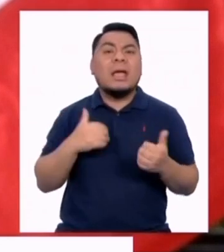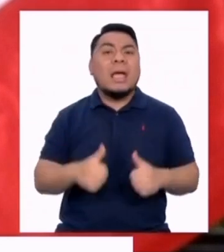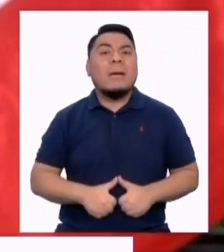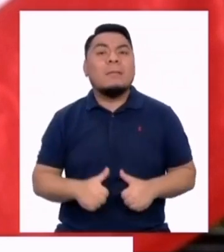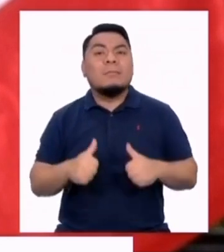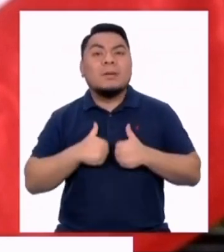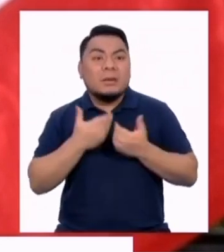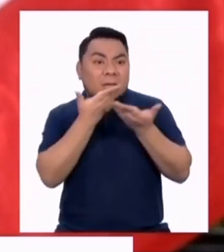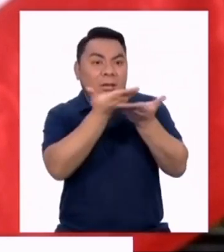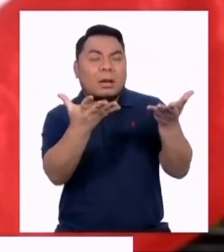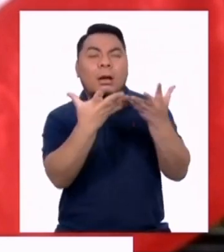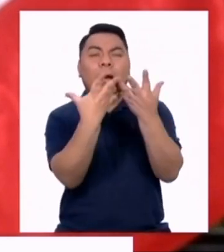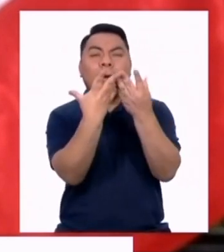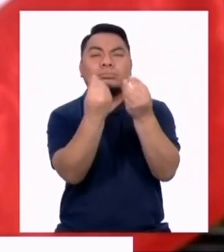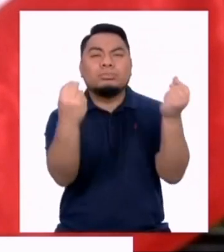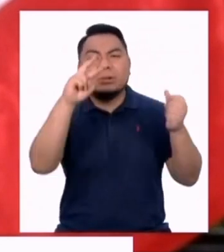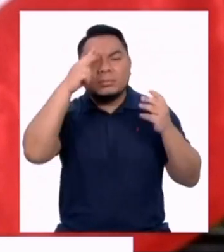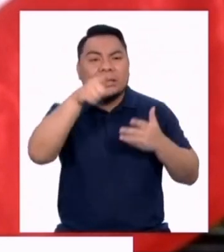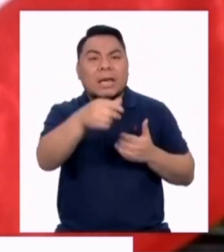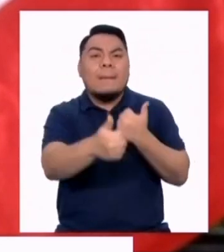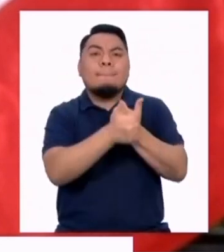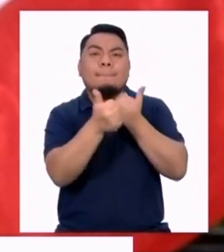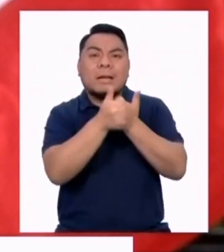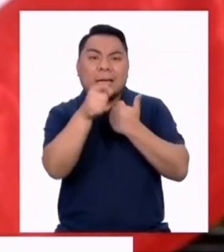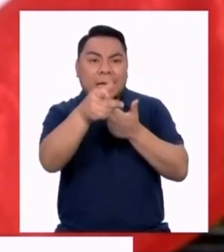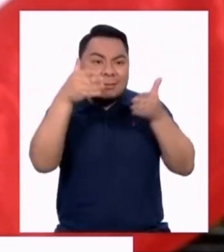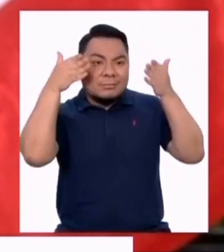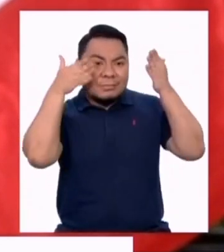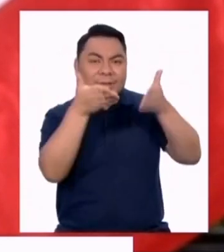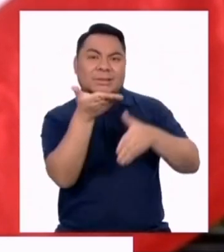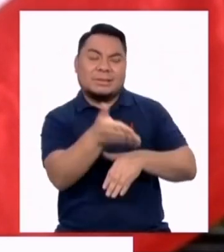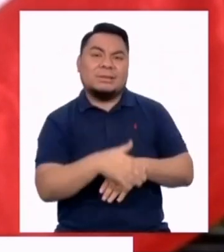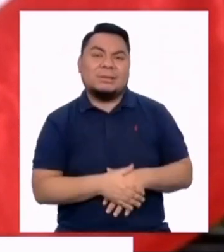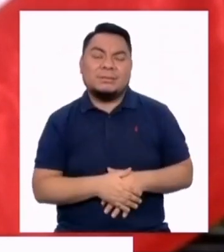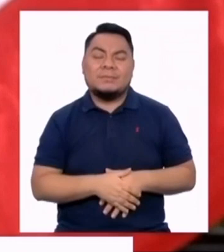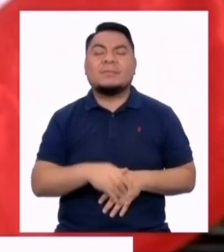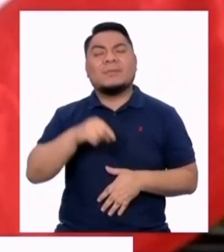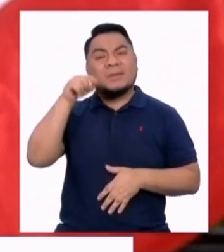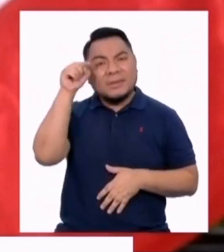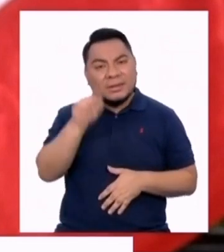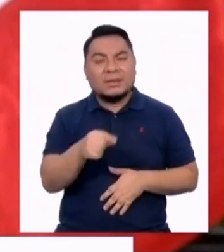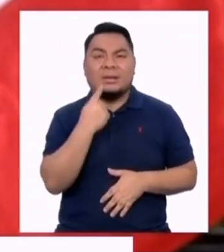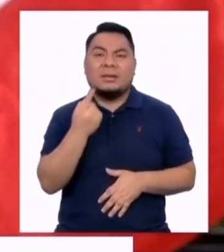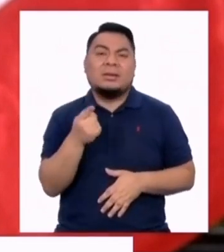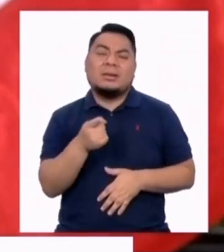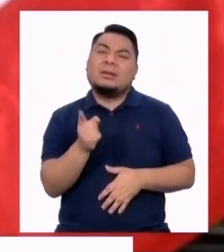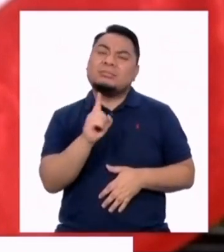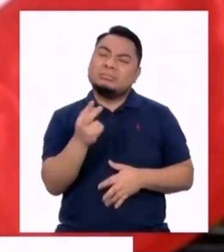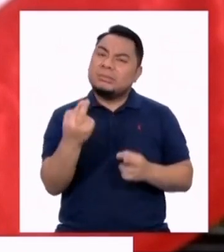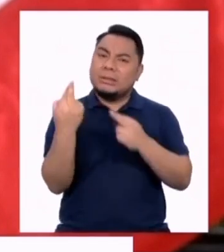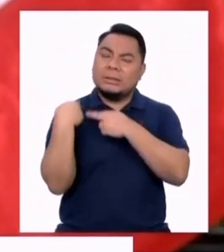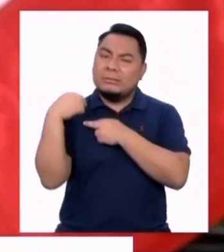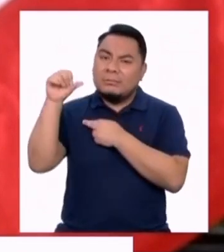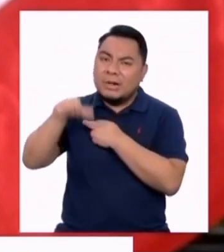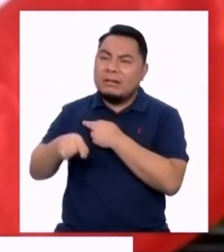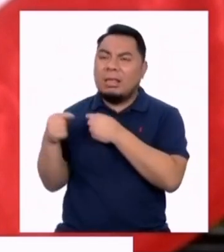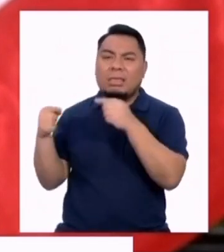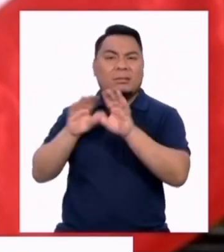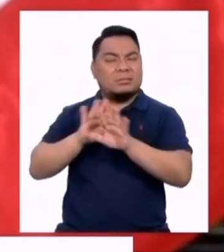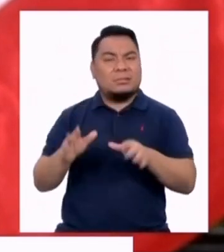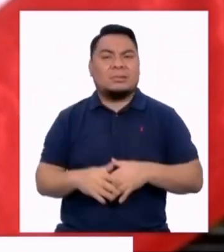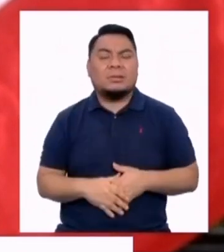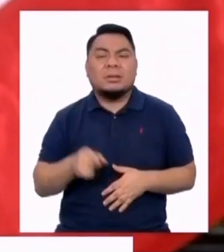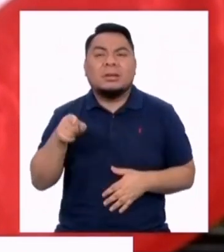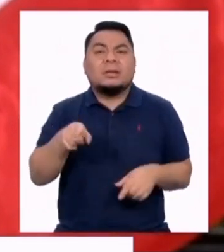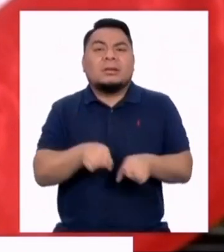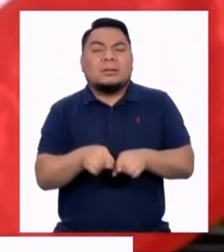eso no es responsable ni se condice con el sentido de urgencia que toda la ciudadanía